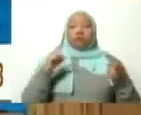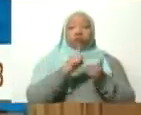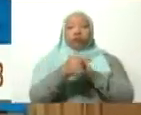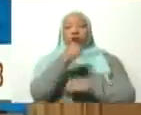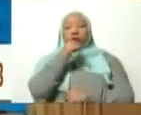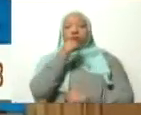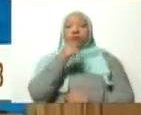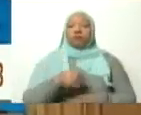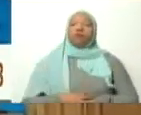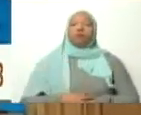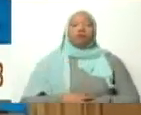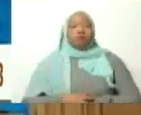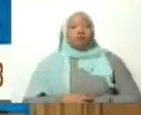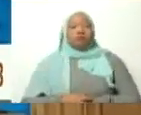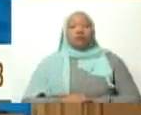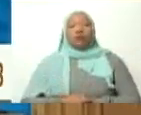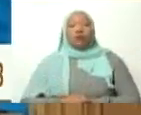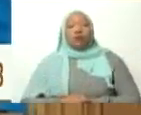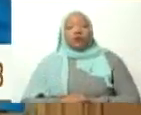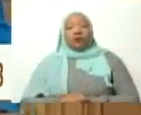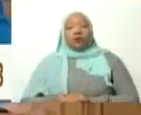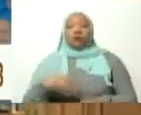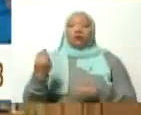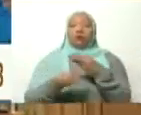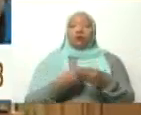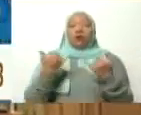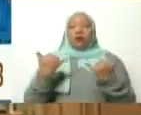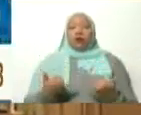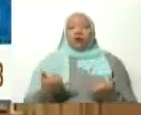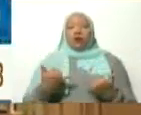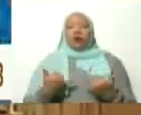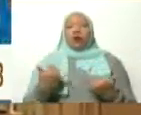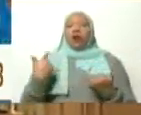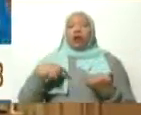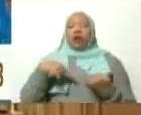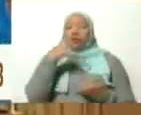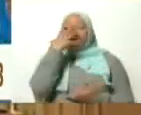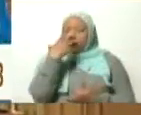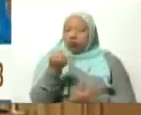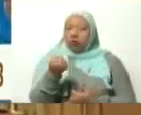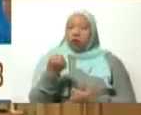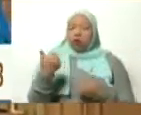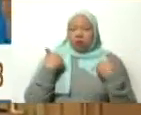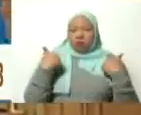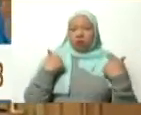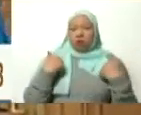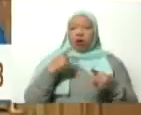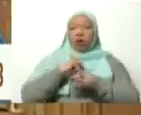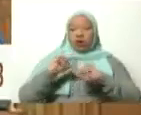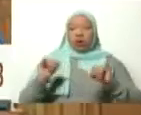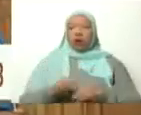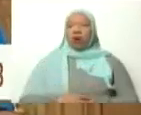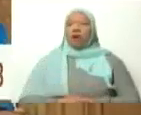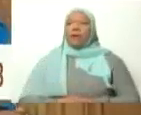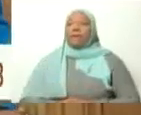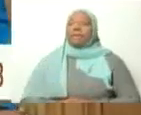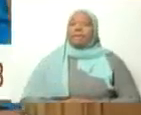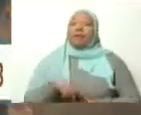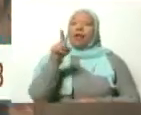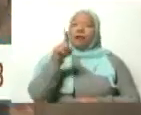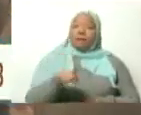que no habíamos visto, yo diría, desde que tengo existencia, nunca la habíamos visto. Hemos